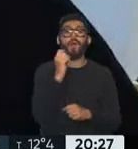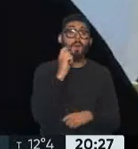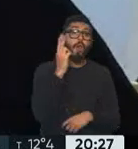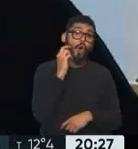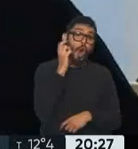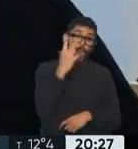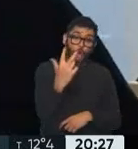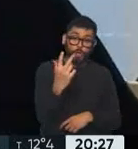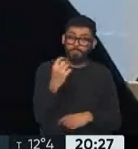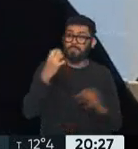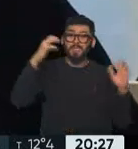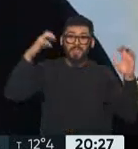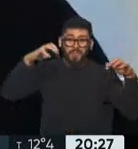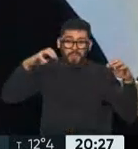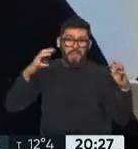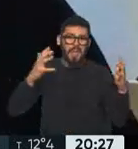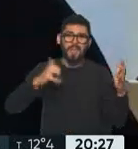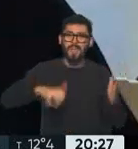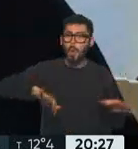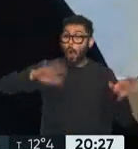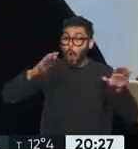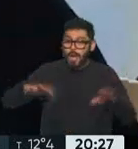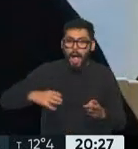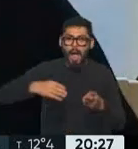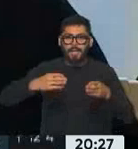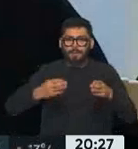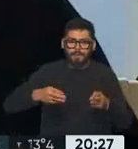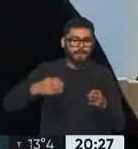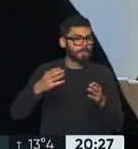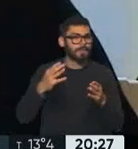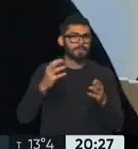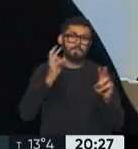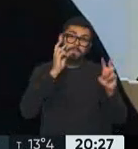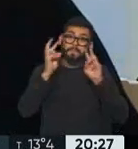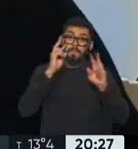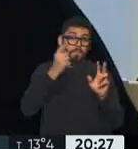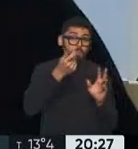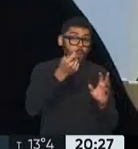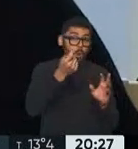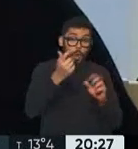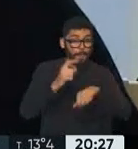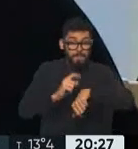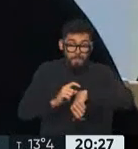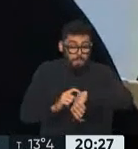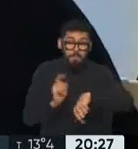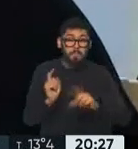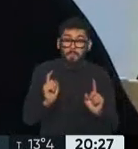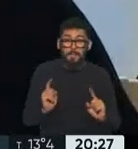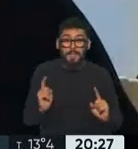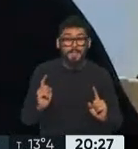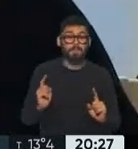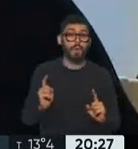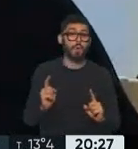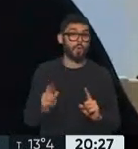Con llovizna, con olas más grandes, con poca visibilidad y a la misma hora en